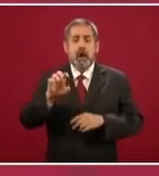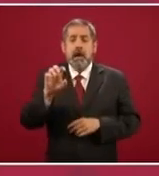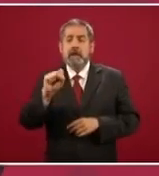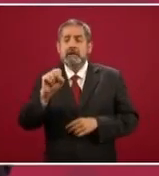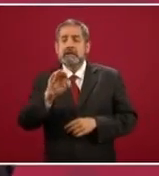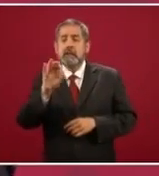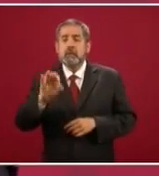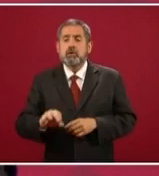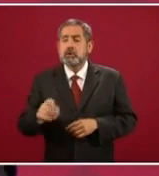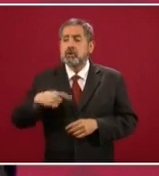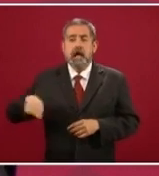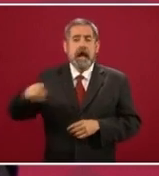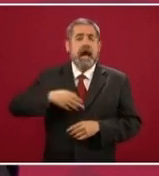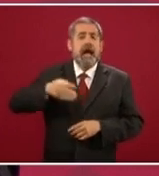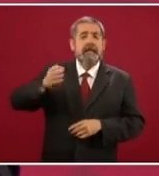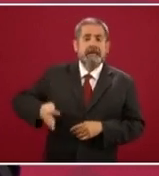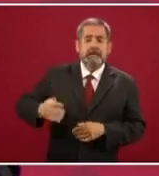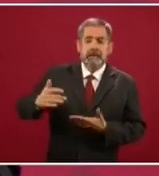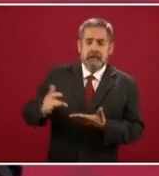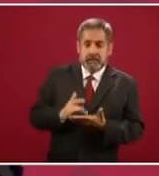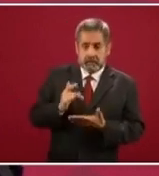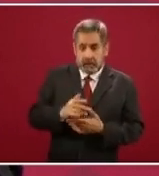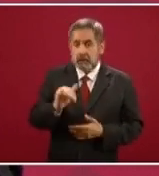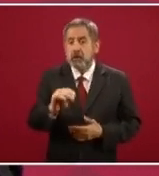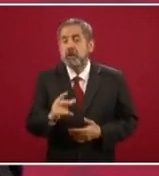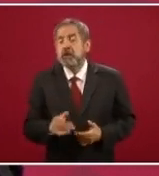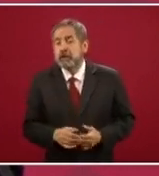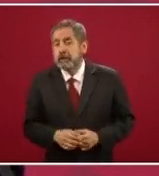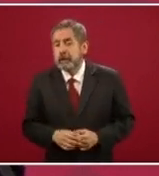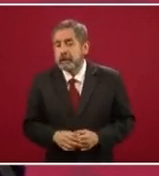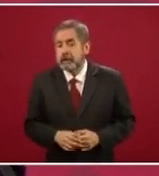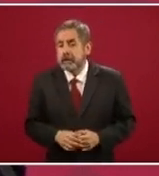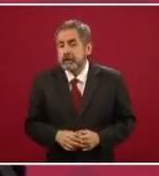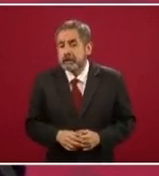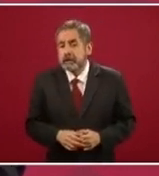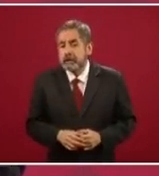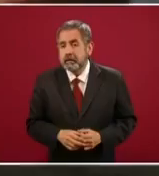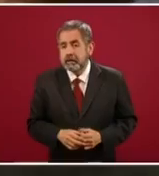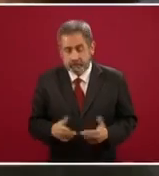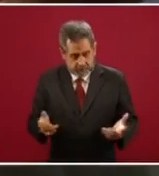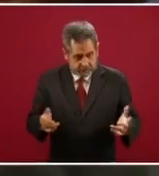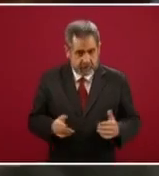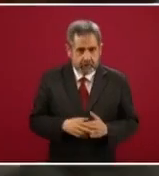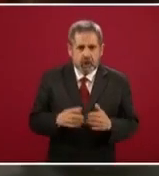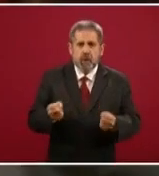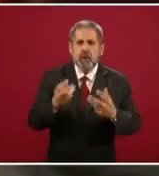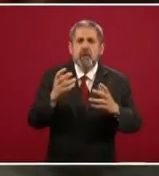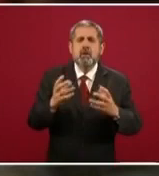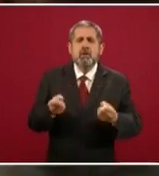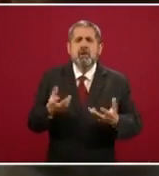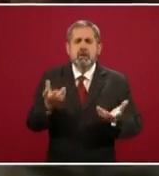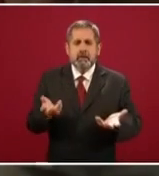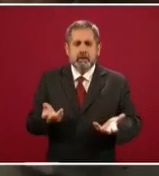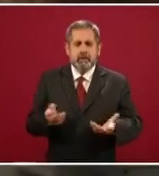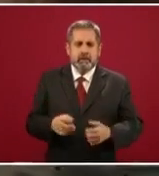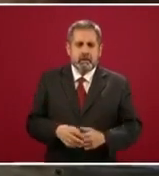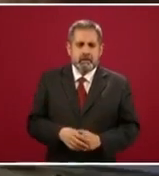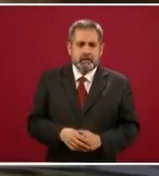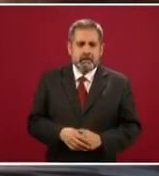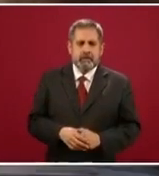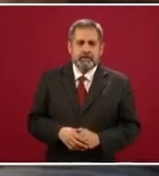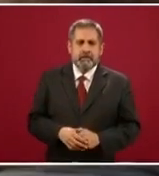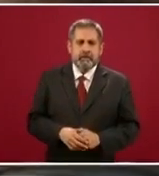de aceptación. ¿No es así? A ver, ¿cuánto?